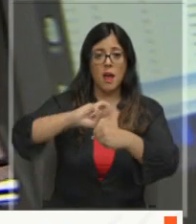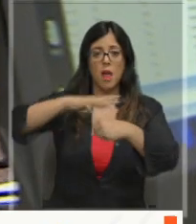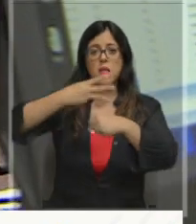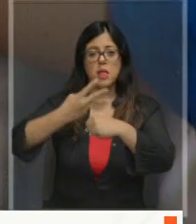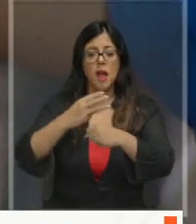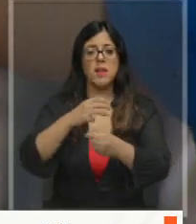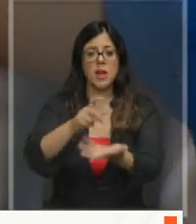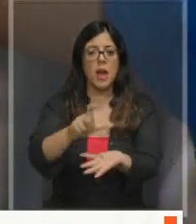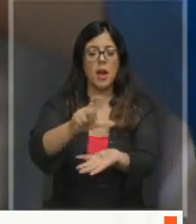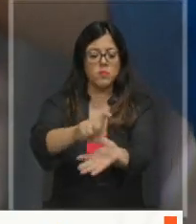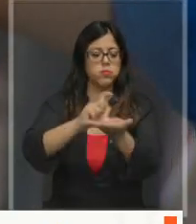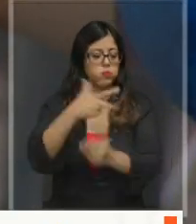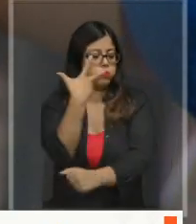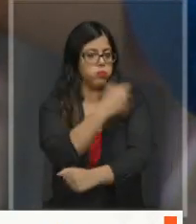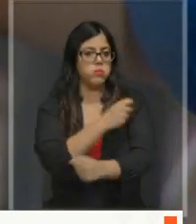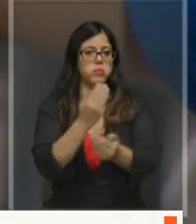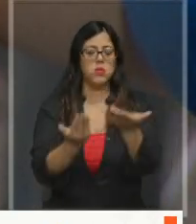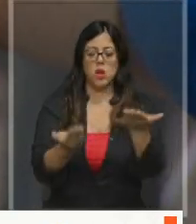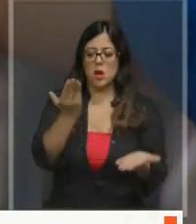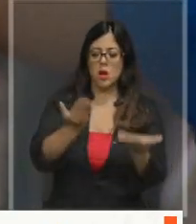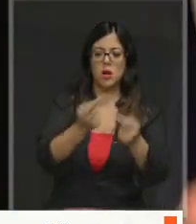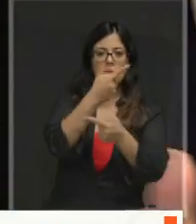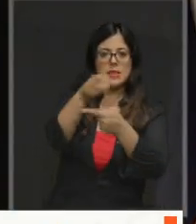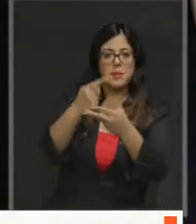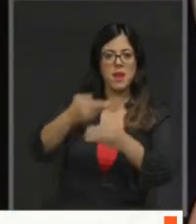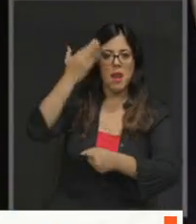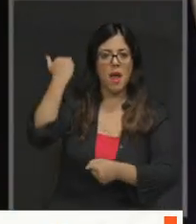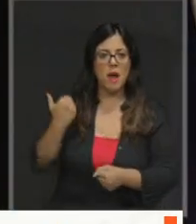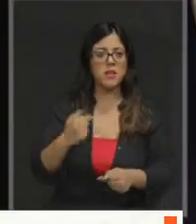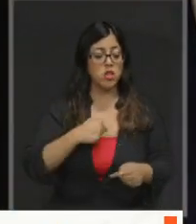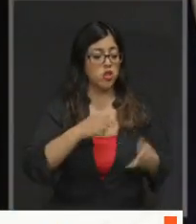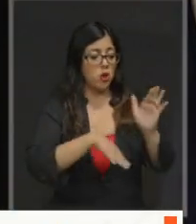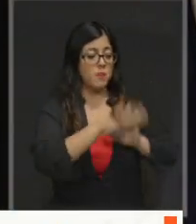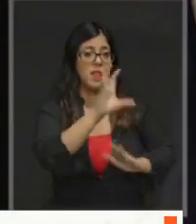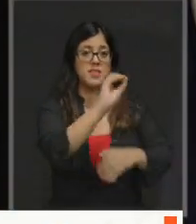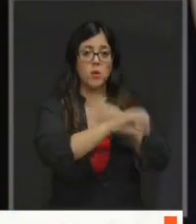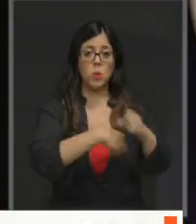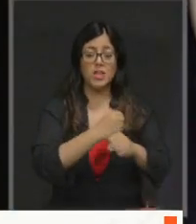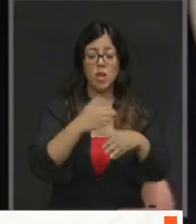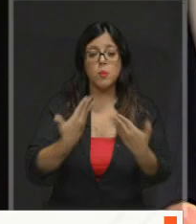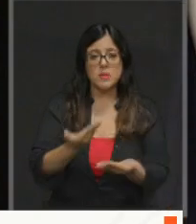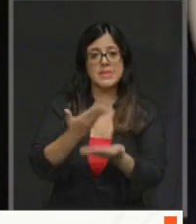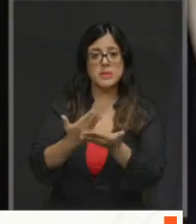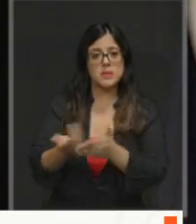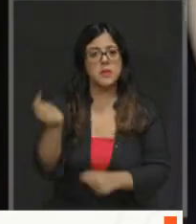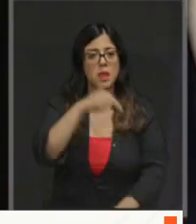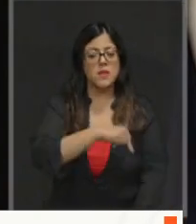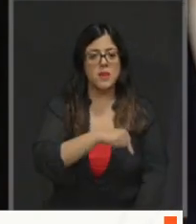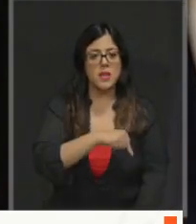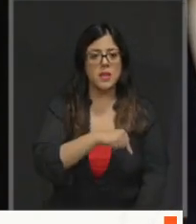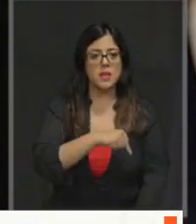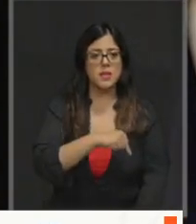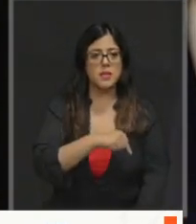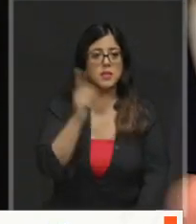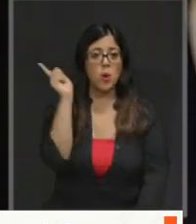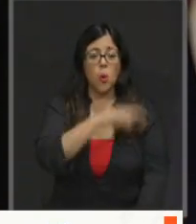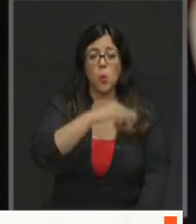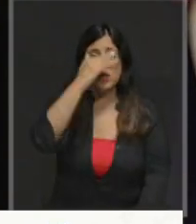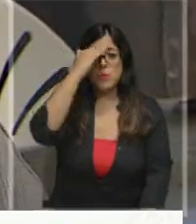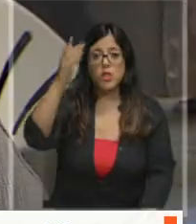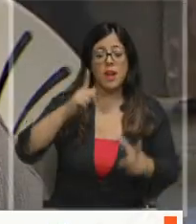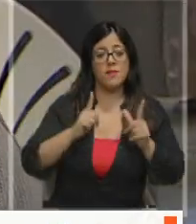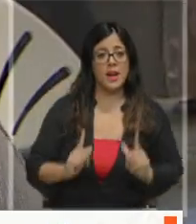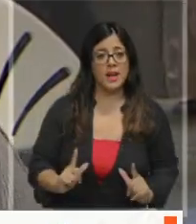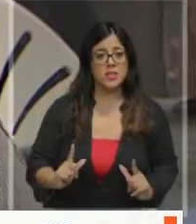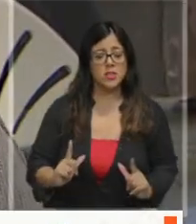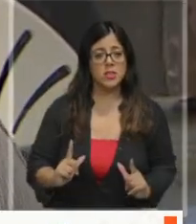dosis aplicadas comparado con semanas anteriores. Que tengo más de 50, entonces por eso hoy día aproveché de venir, que es mi último día de